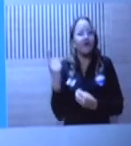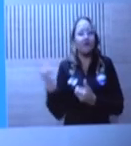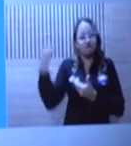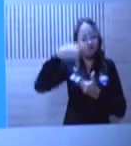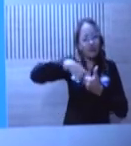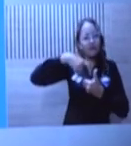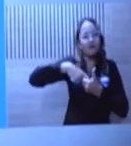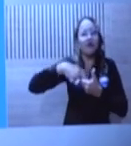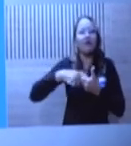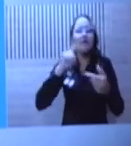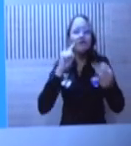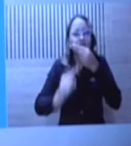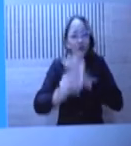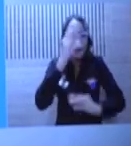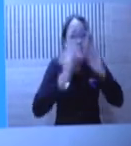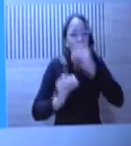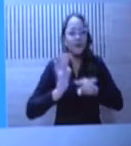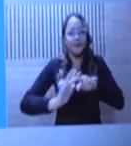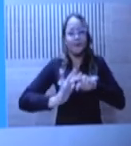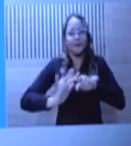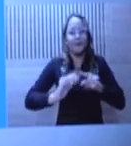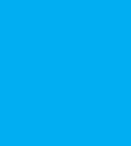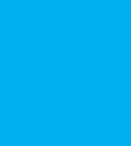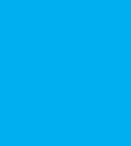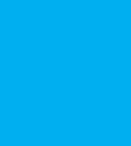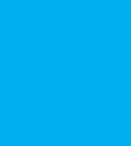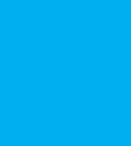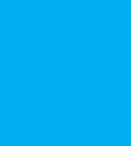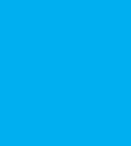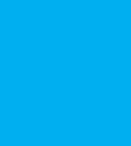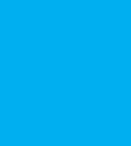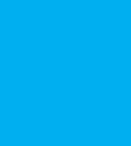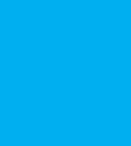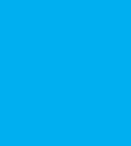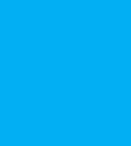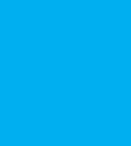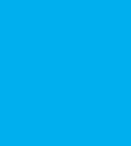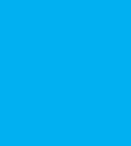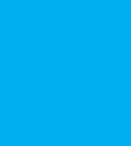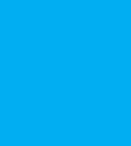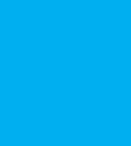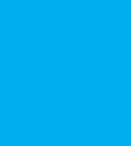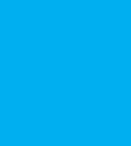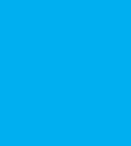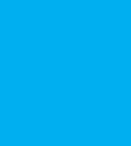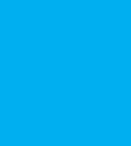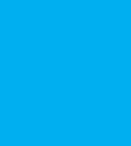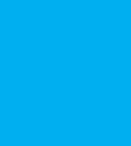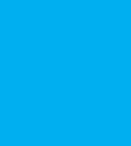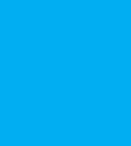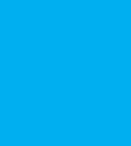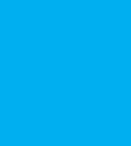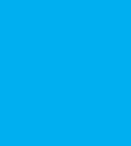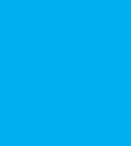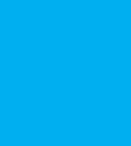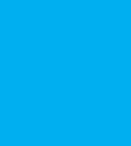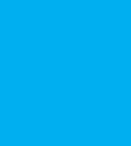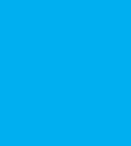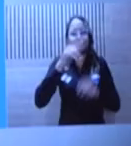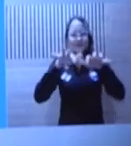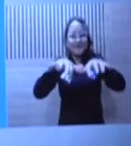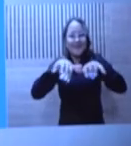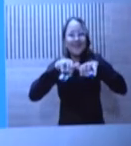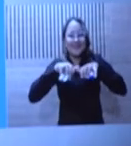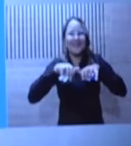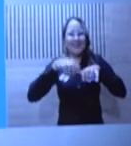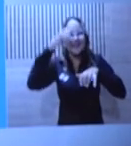profesionales de aplicación colaborar con la infraestructura primera vez debo decir el otroa el teatro Santa Marta nunca nos habían invitado